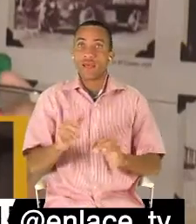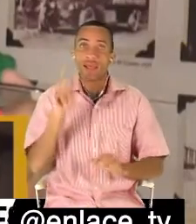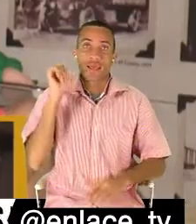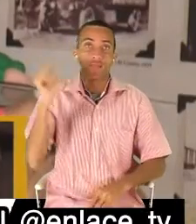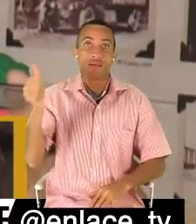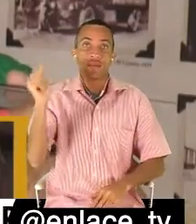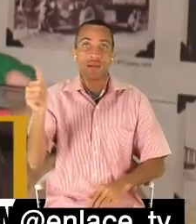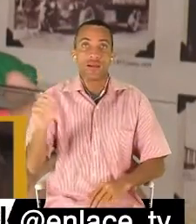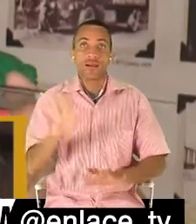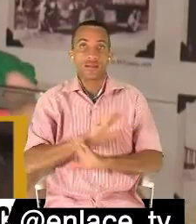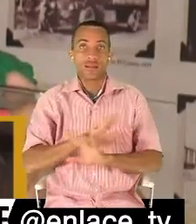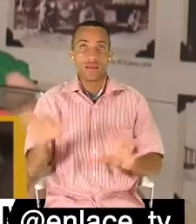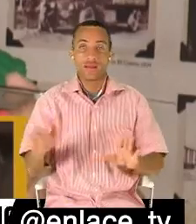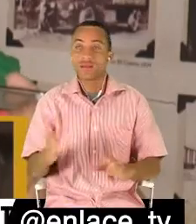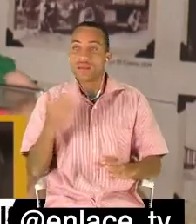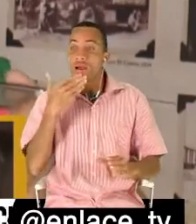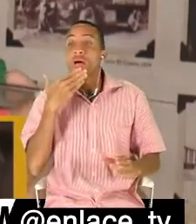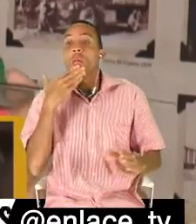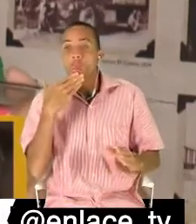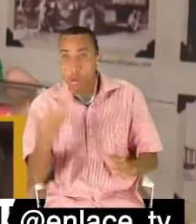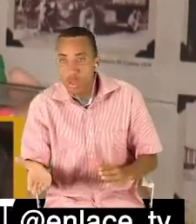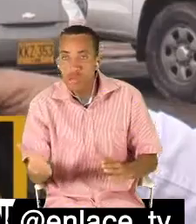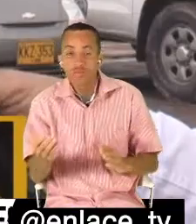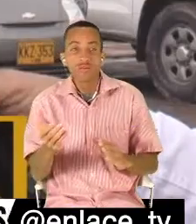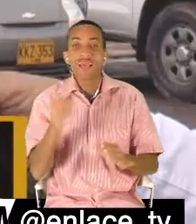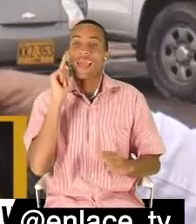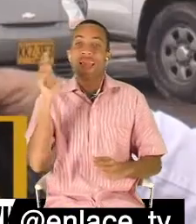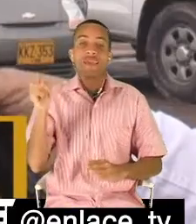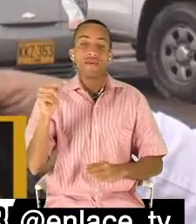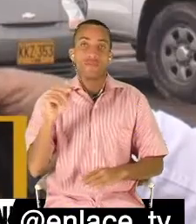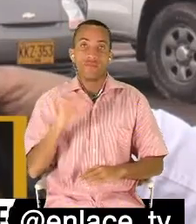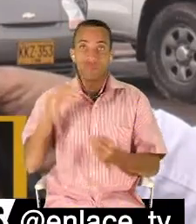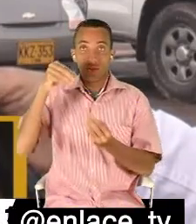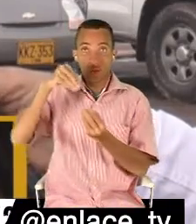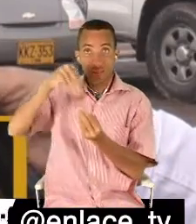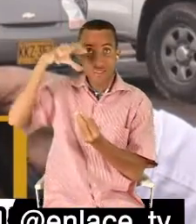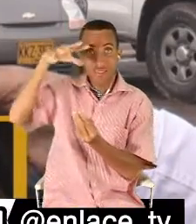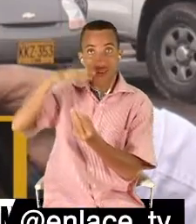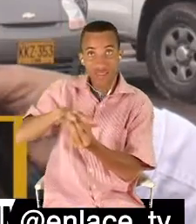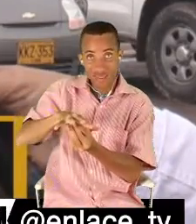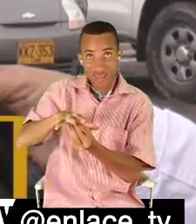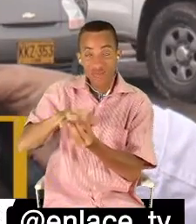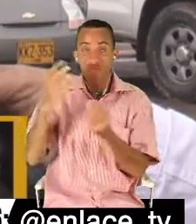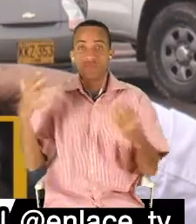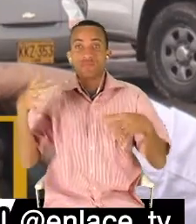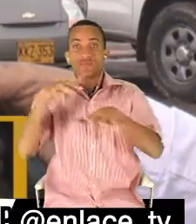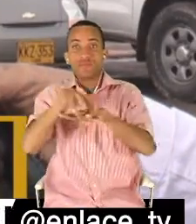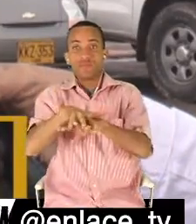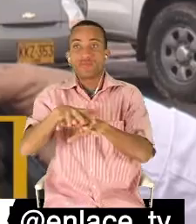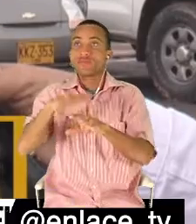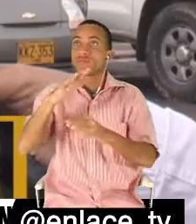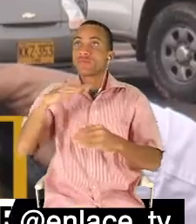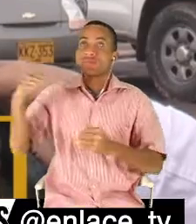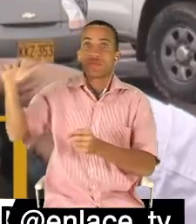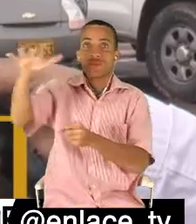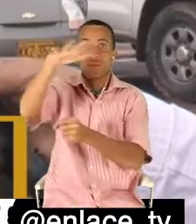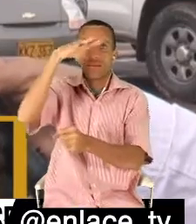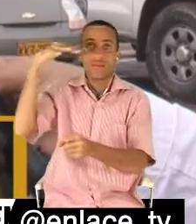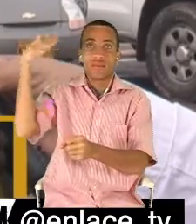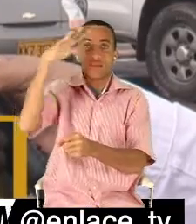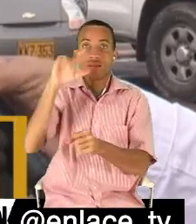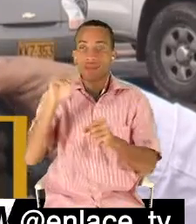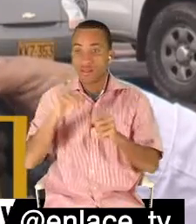Ella, nadie más autorizó en un distrito integral de manejo ambiental como ese distrito de la